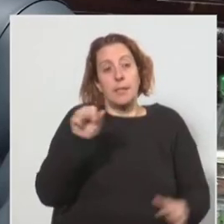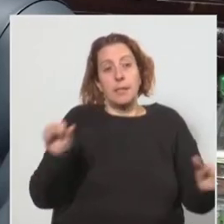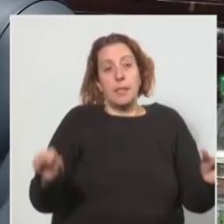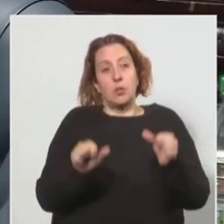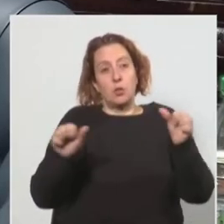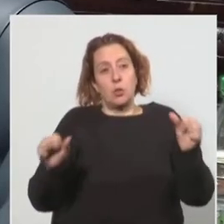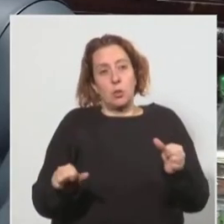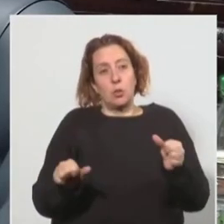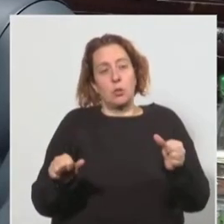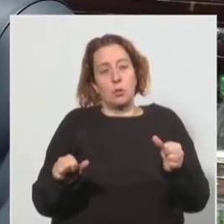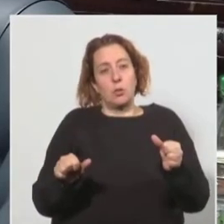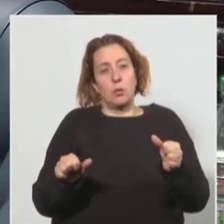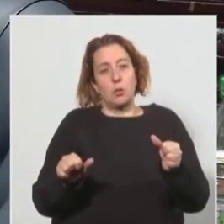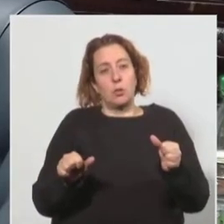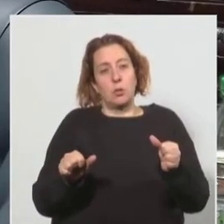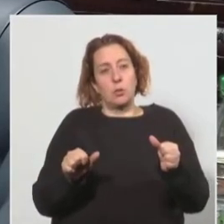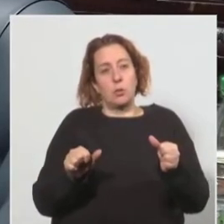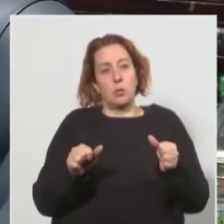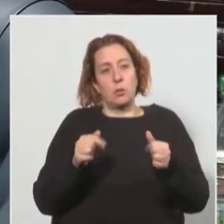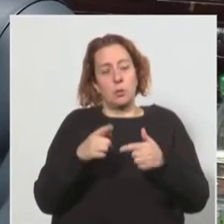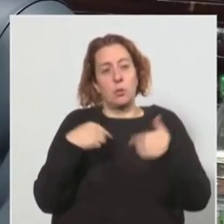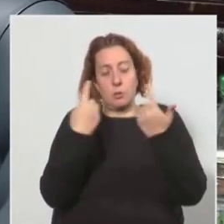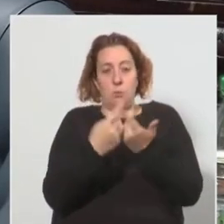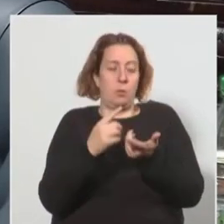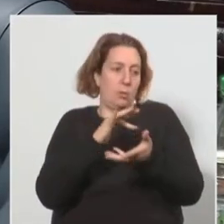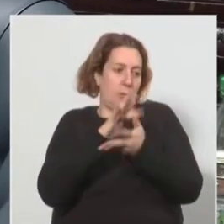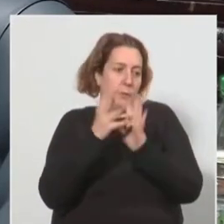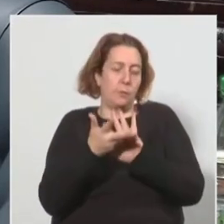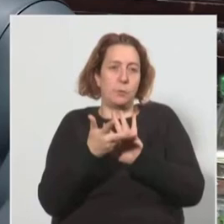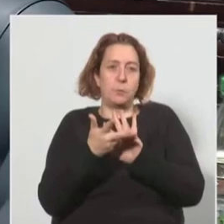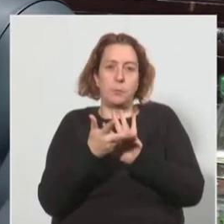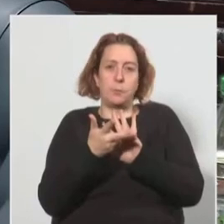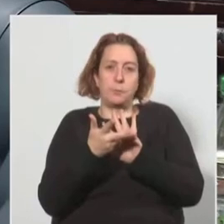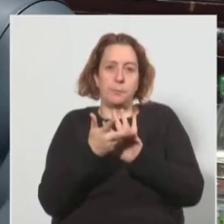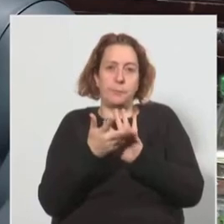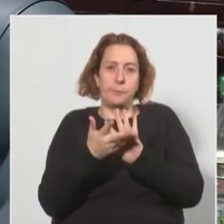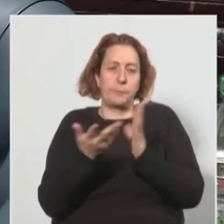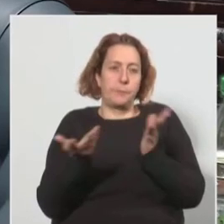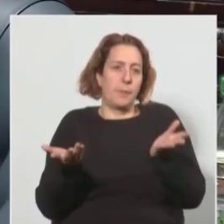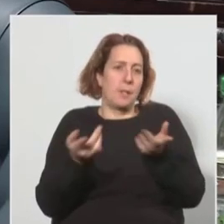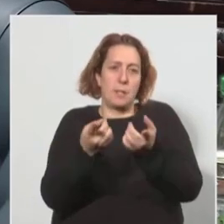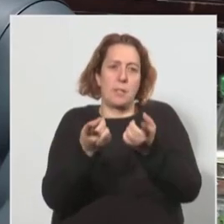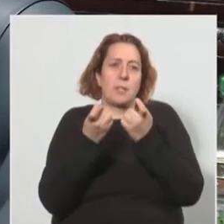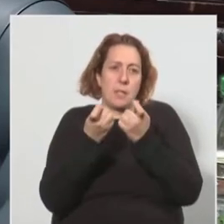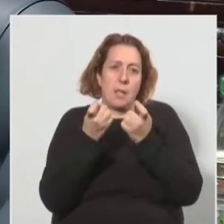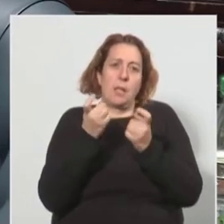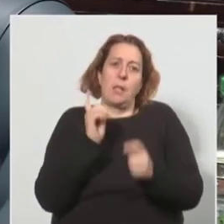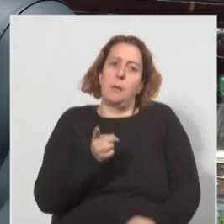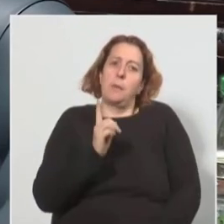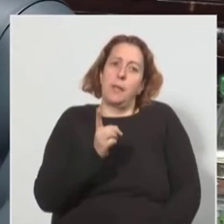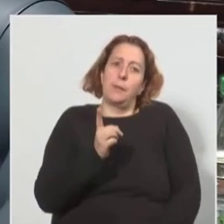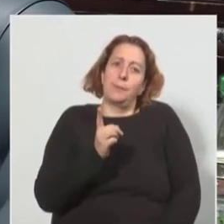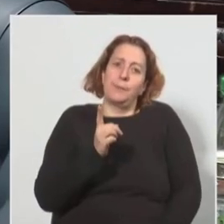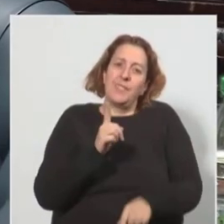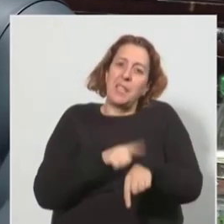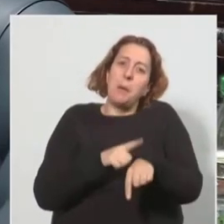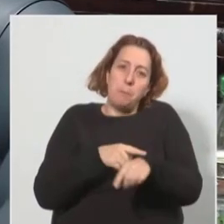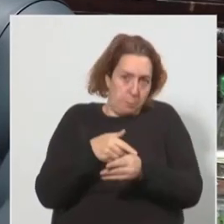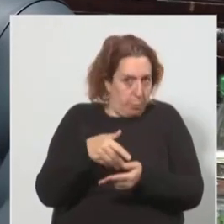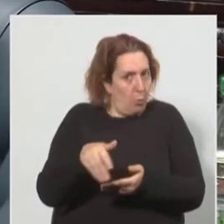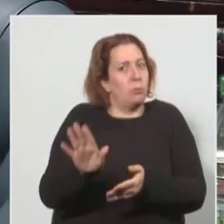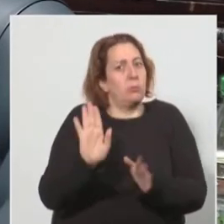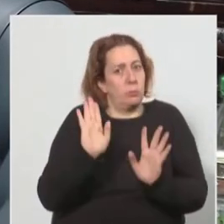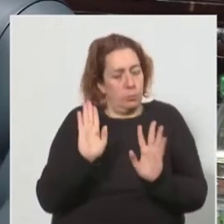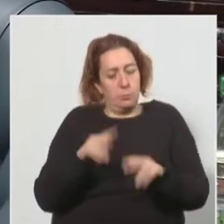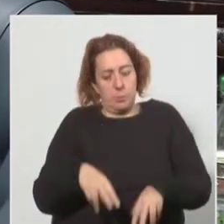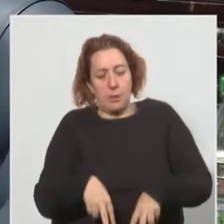acciones trasuntan, desde nuestra perspectiva, la necesidad de que había que tomarse más tiempo para